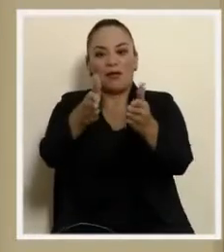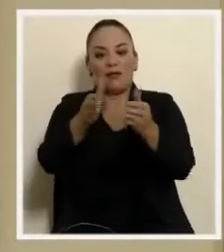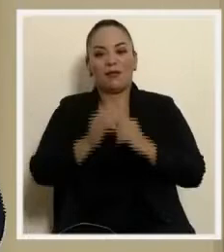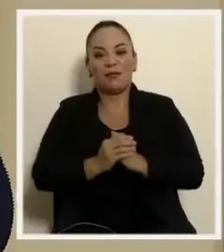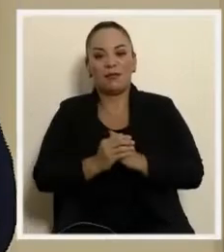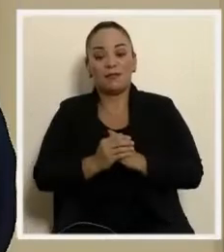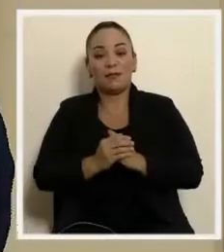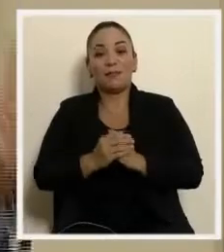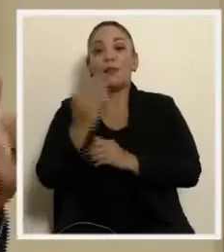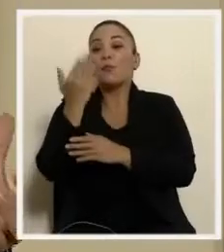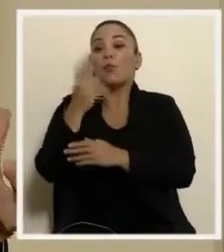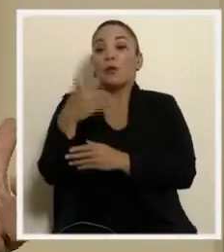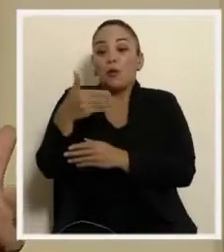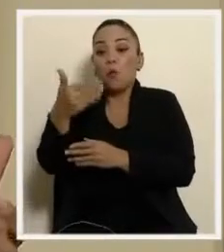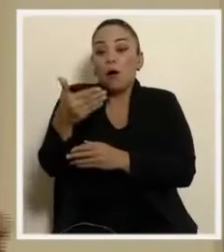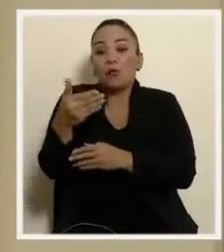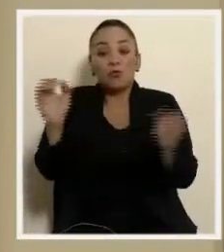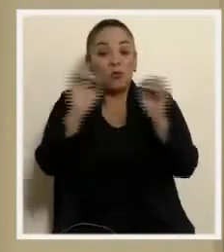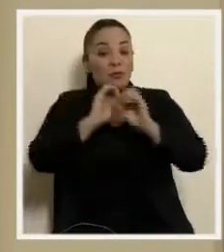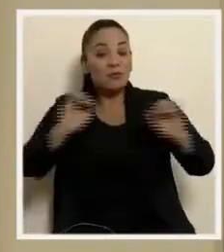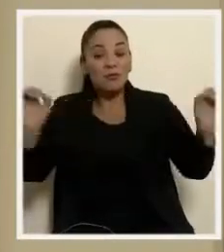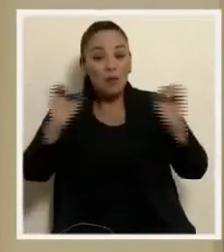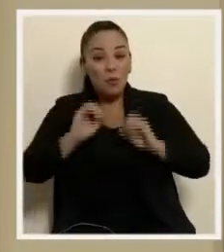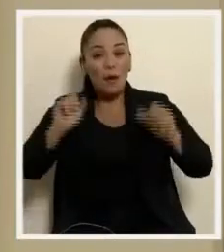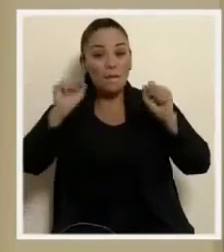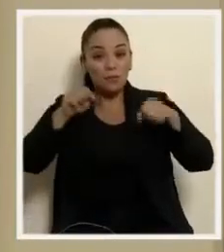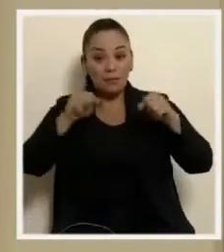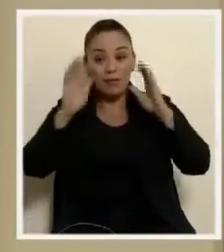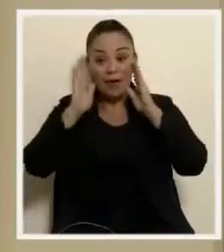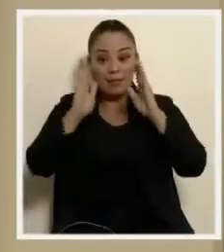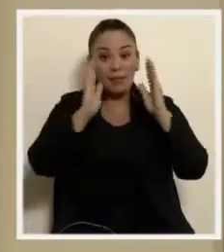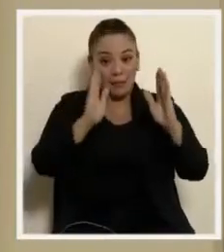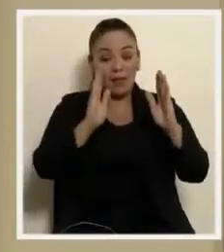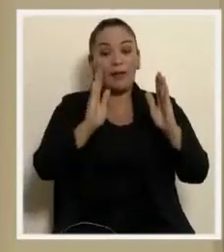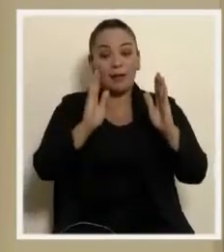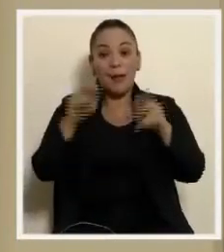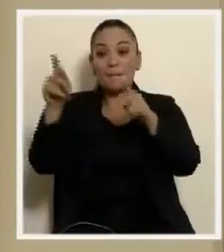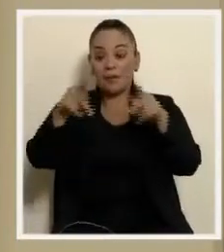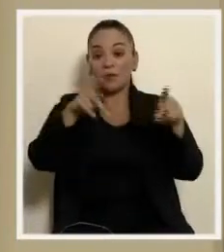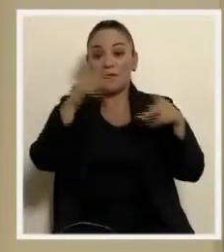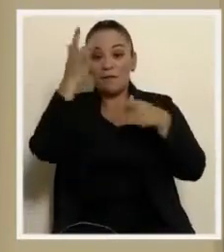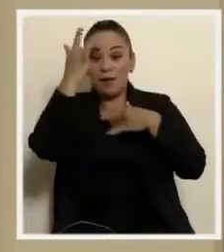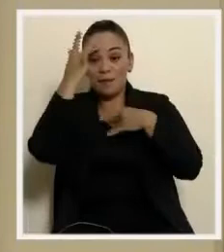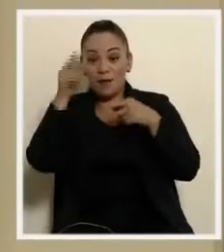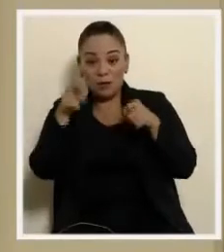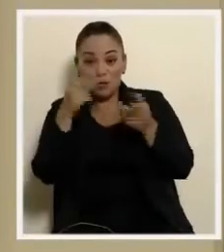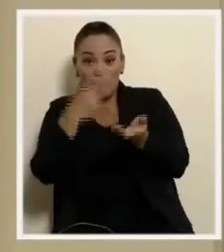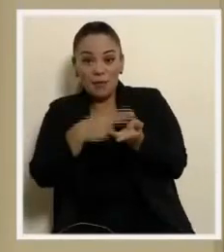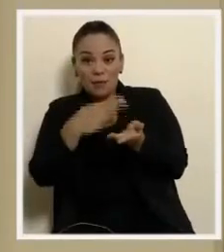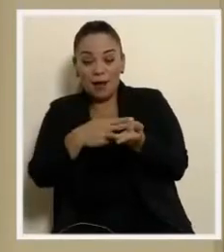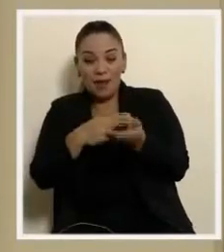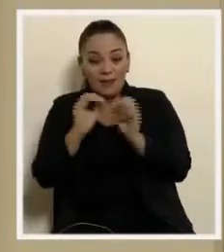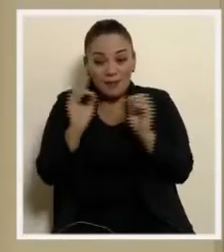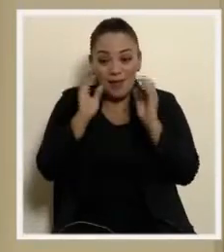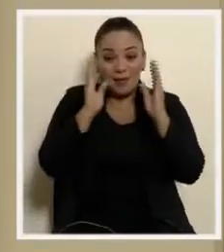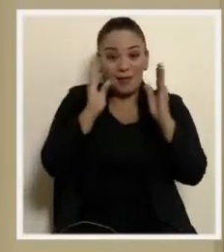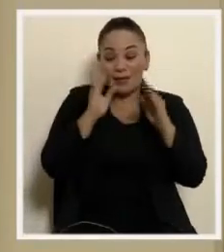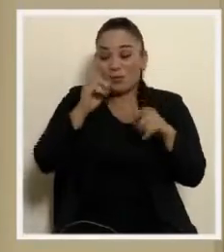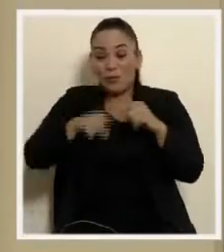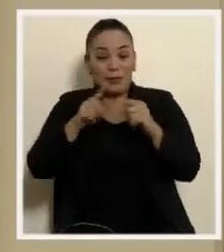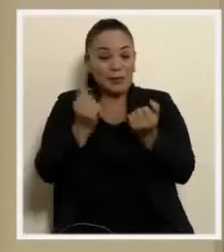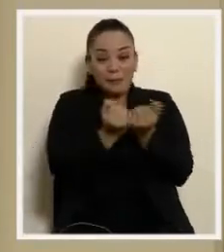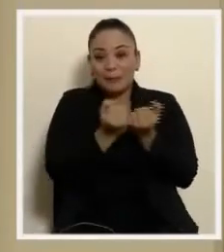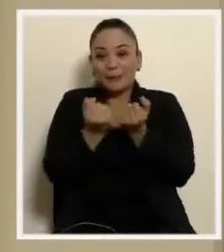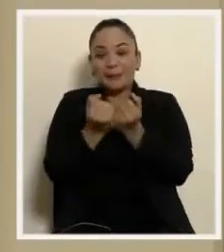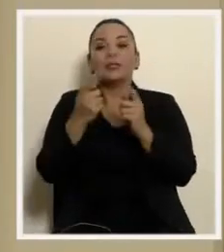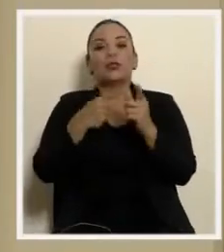porque cuando no tengamos posibilidad de atender a las personas que enferman en los hospitales, vamos a